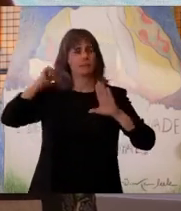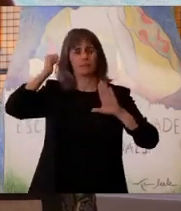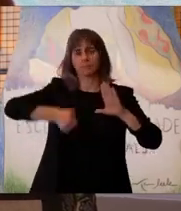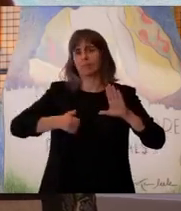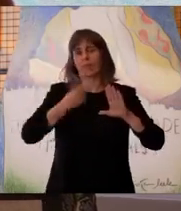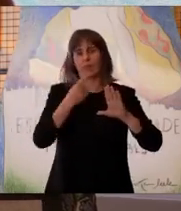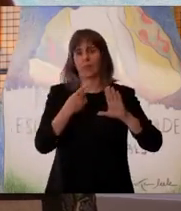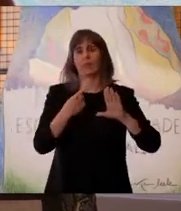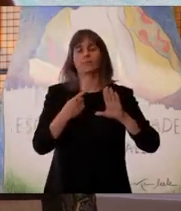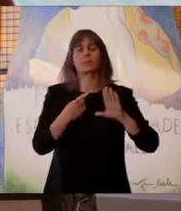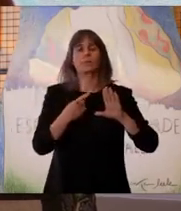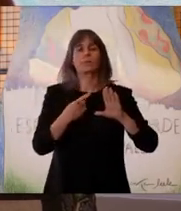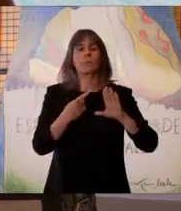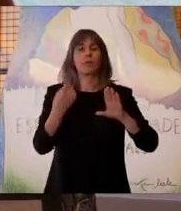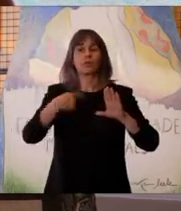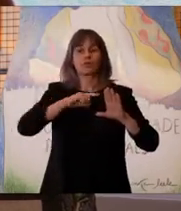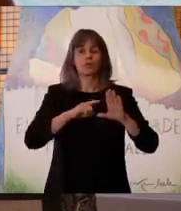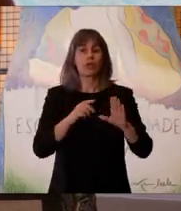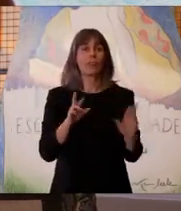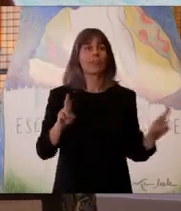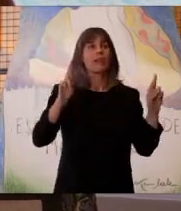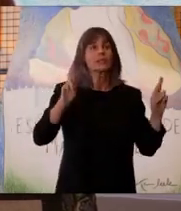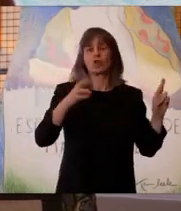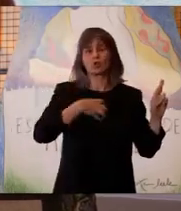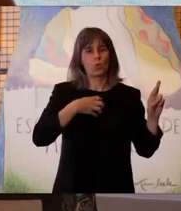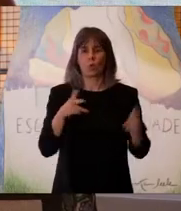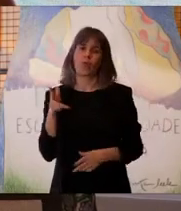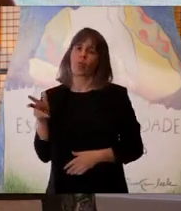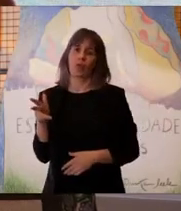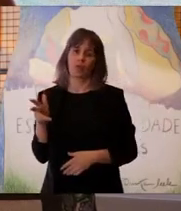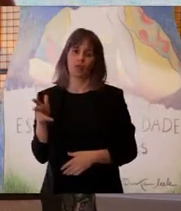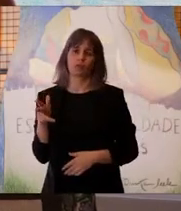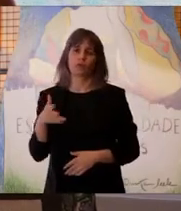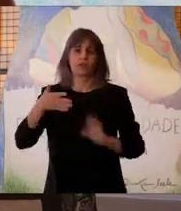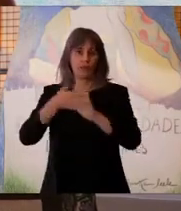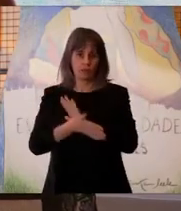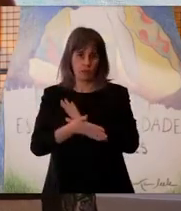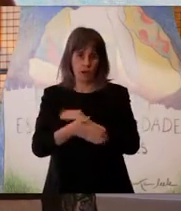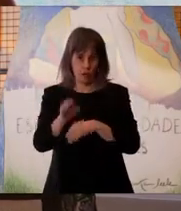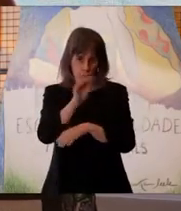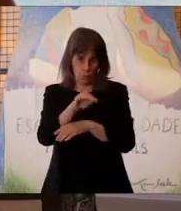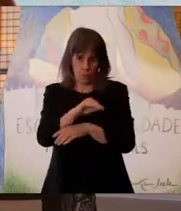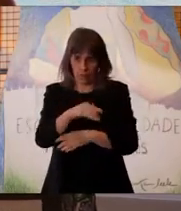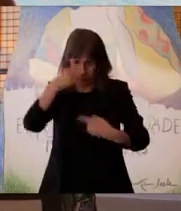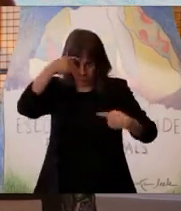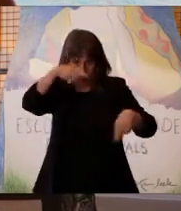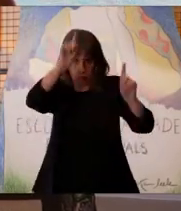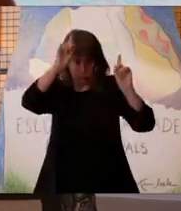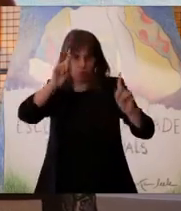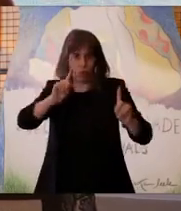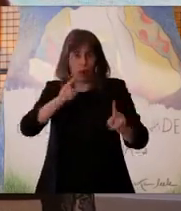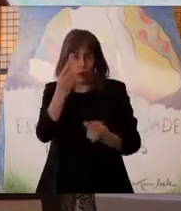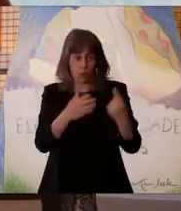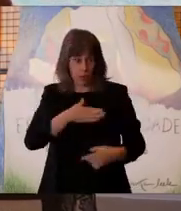diciendo y es que los deseos no pueden ser derechos y entonces que cuide tu haya alguien que quiera cuidar bien